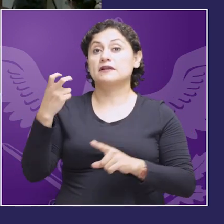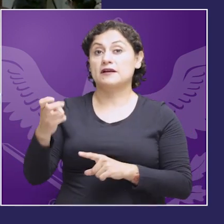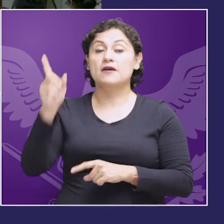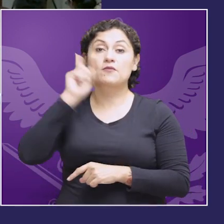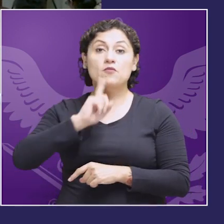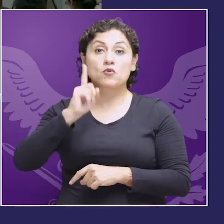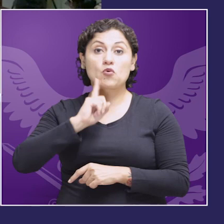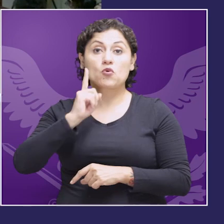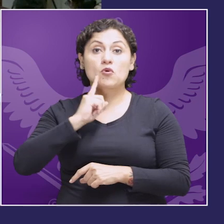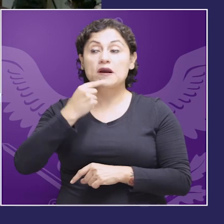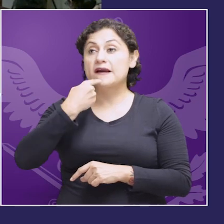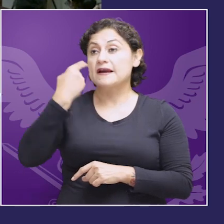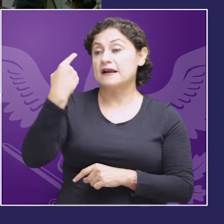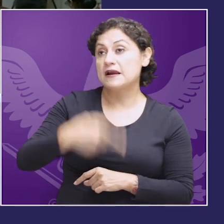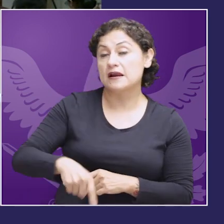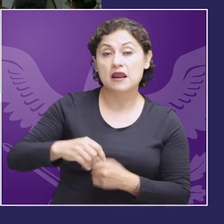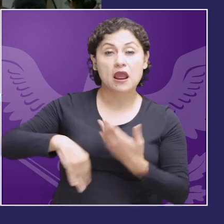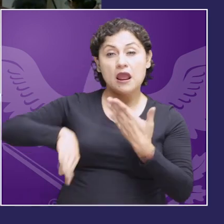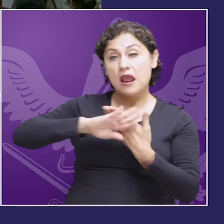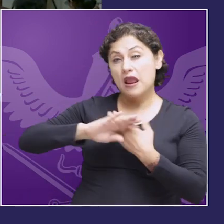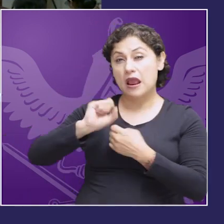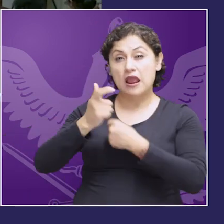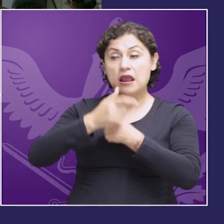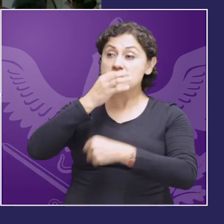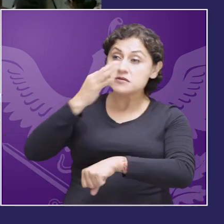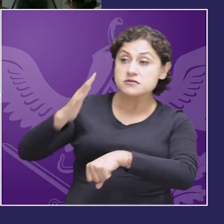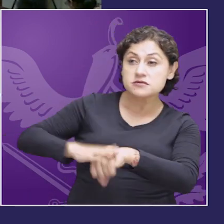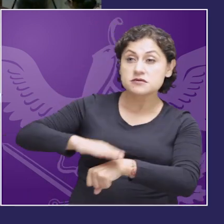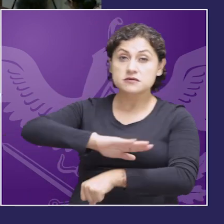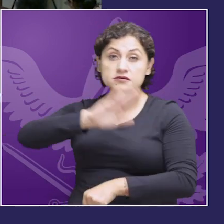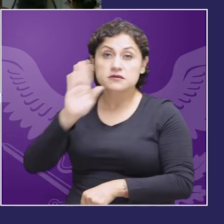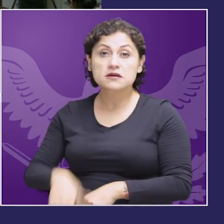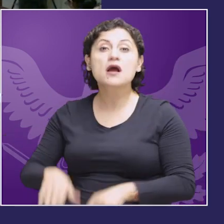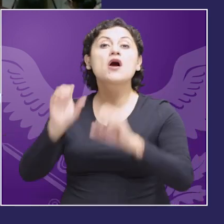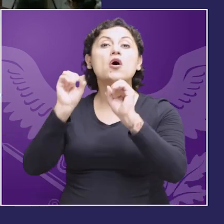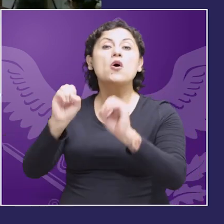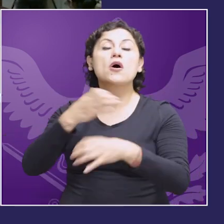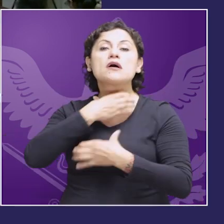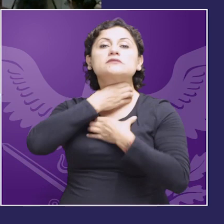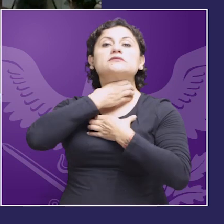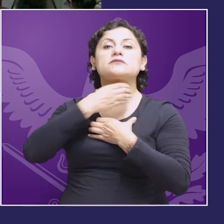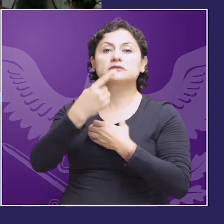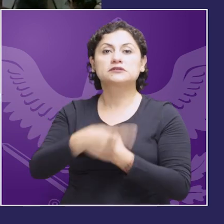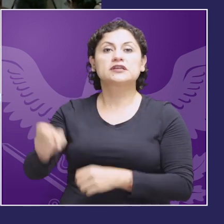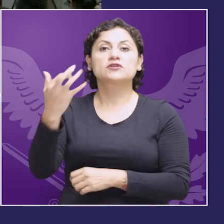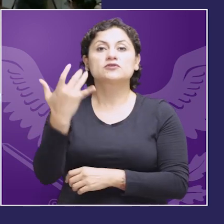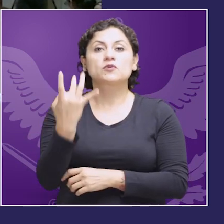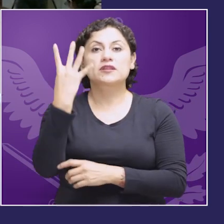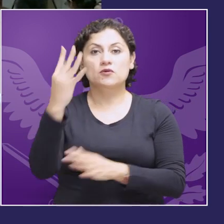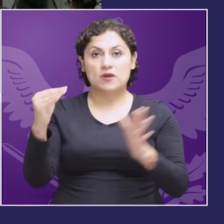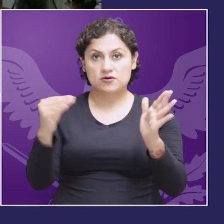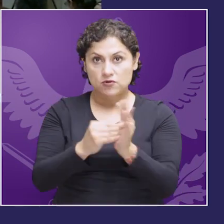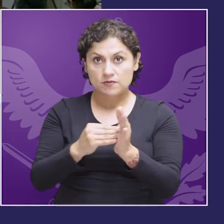embargo, utilizando información sobre la prevalencia nacional, la violencia con riesgo de feminicidio, es decir, mujeres